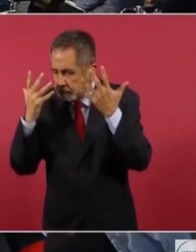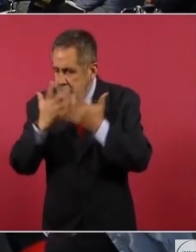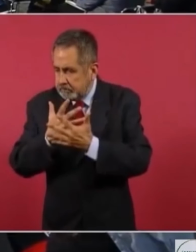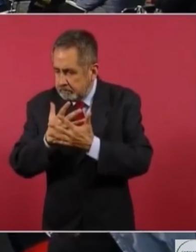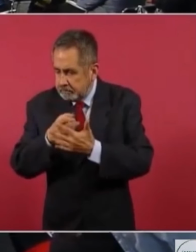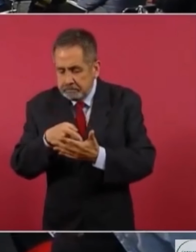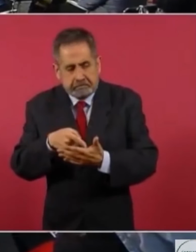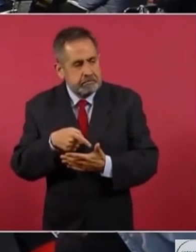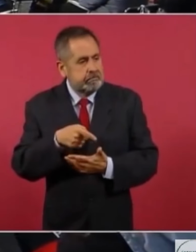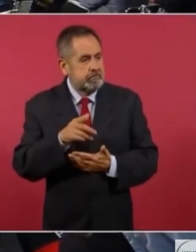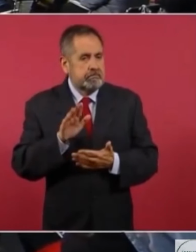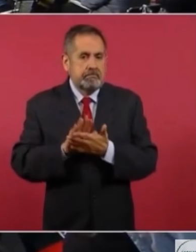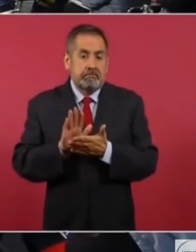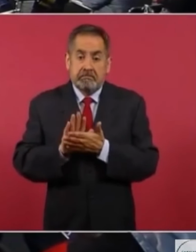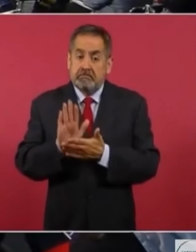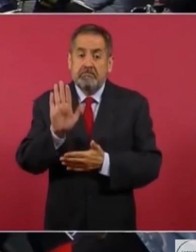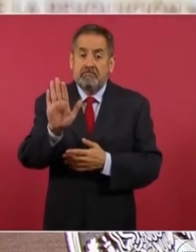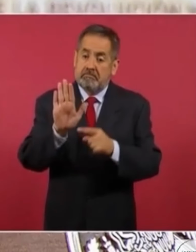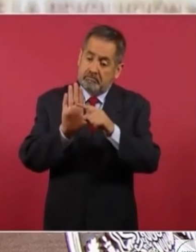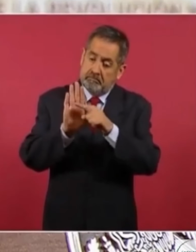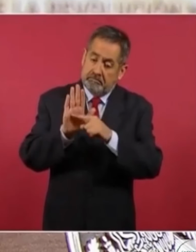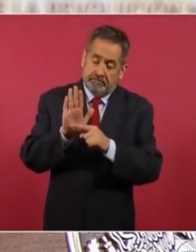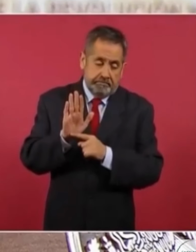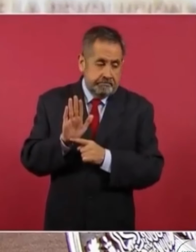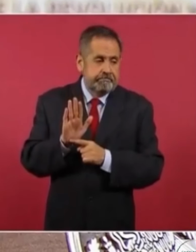se tiene que demostrar